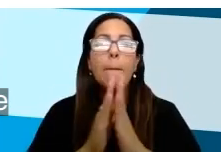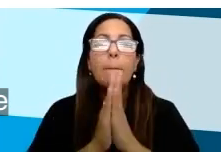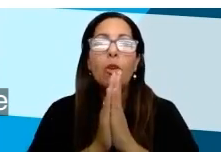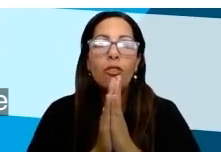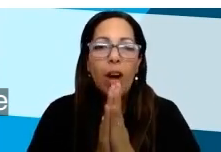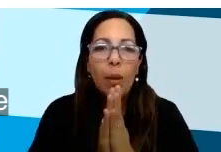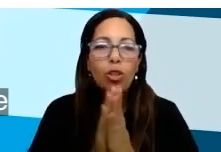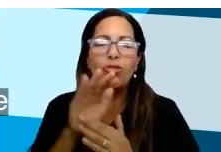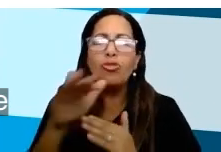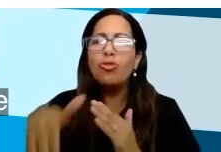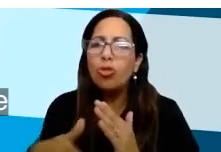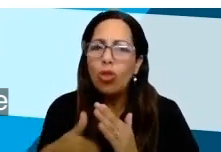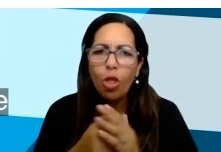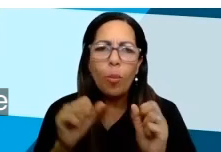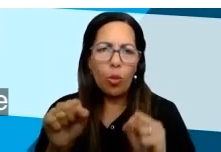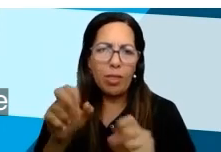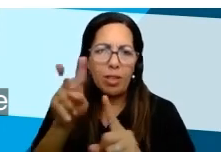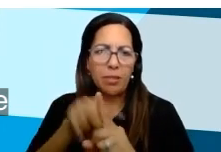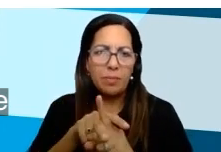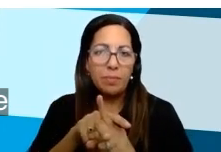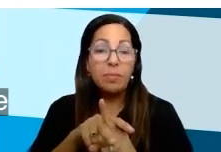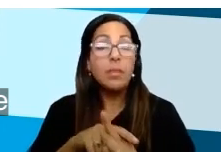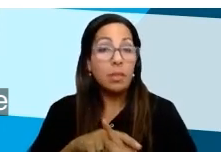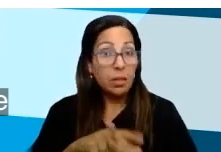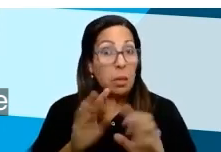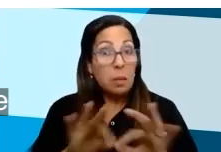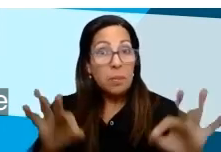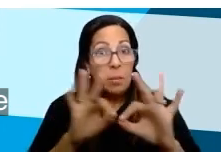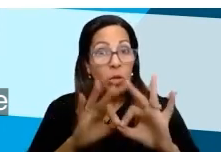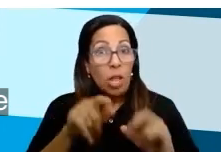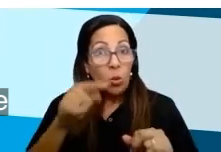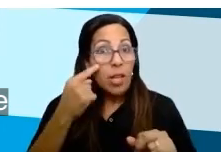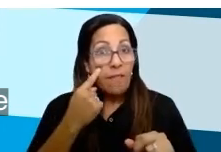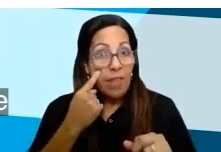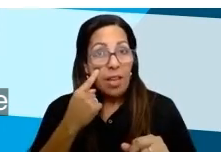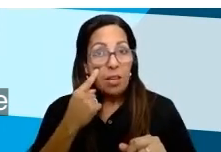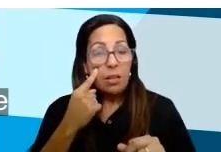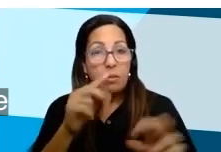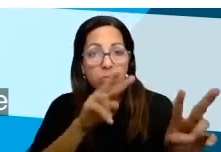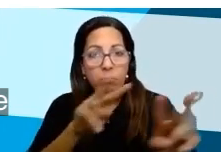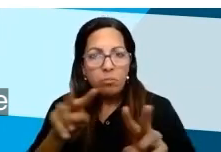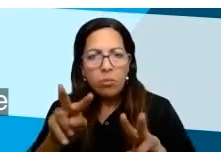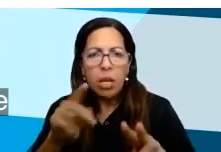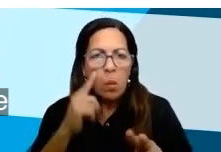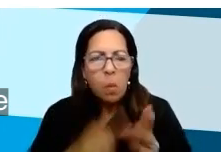Es bien importante, cuando reciban esto, cuando ustedes vean estos pliegos, ábranlos,